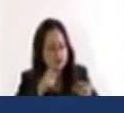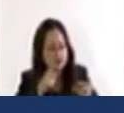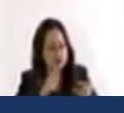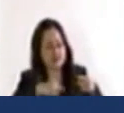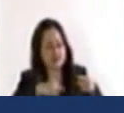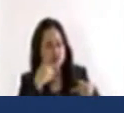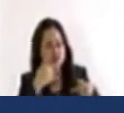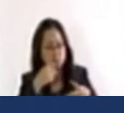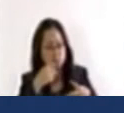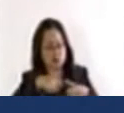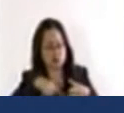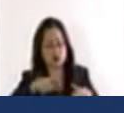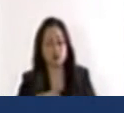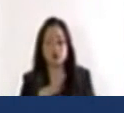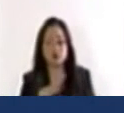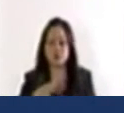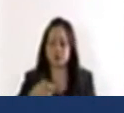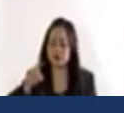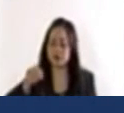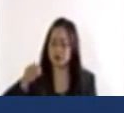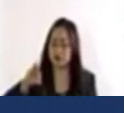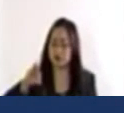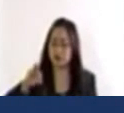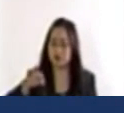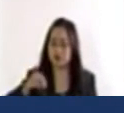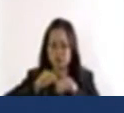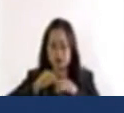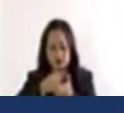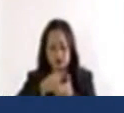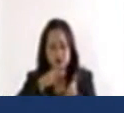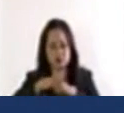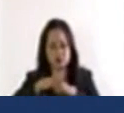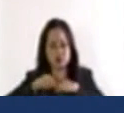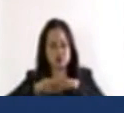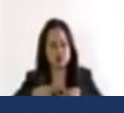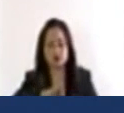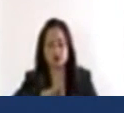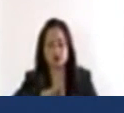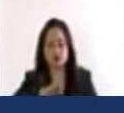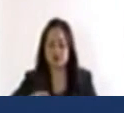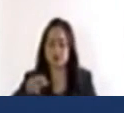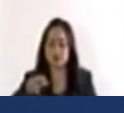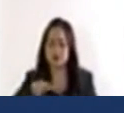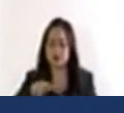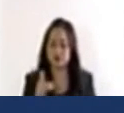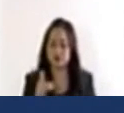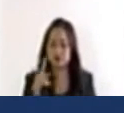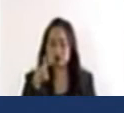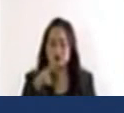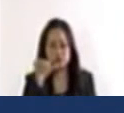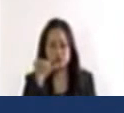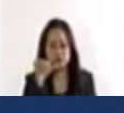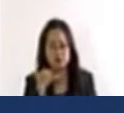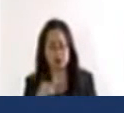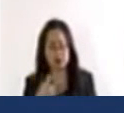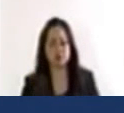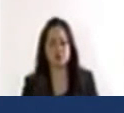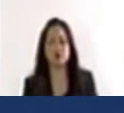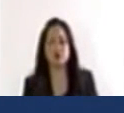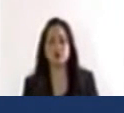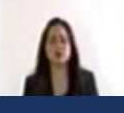proceso de la reforma constitucional, a cada una de las 32 legislaturas locales, incluyendo desde luego la de la Ciudad de México,